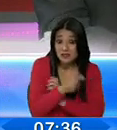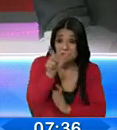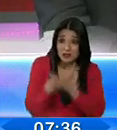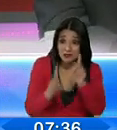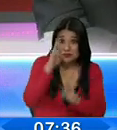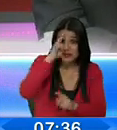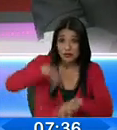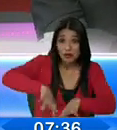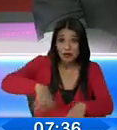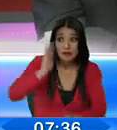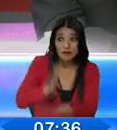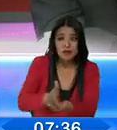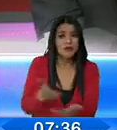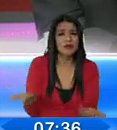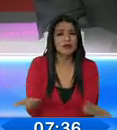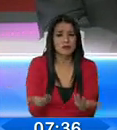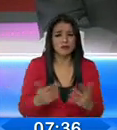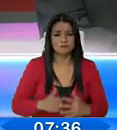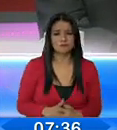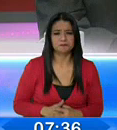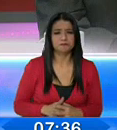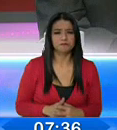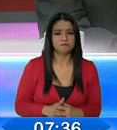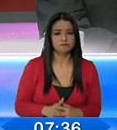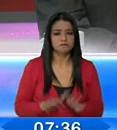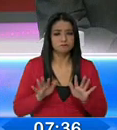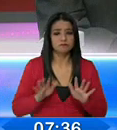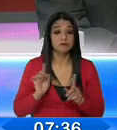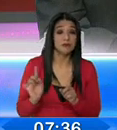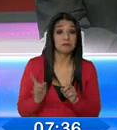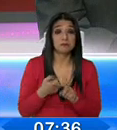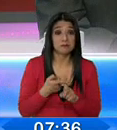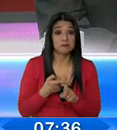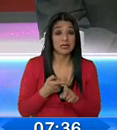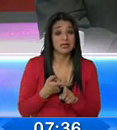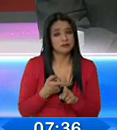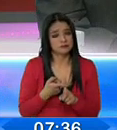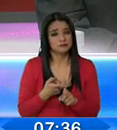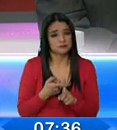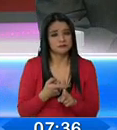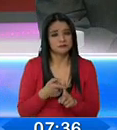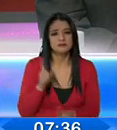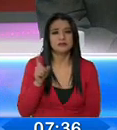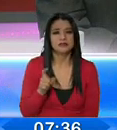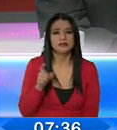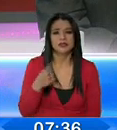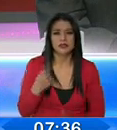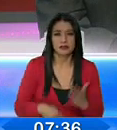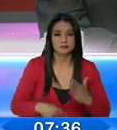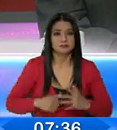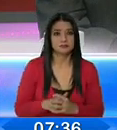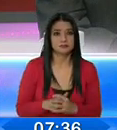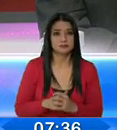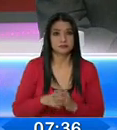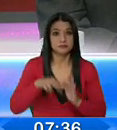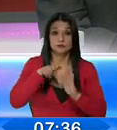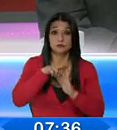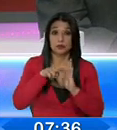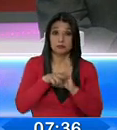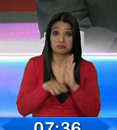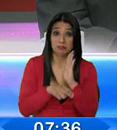vivo? Creo que hay algunos elementos. Uno, primero, creo que es necesario que la normativa